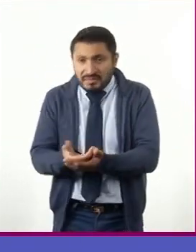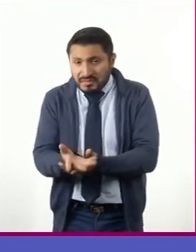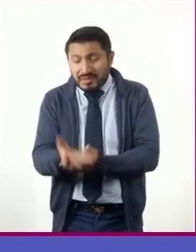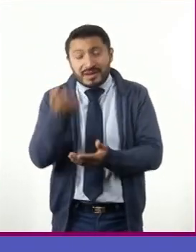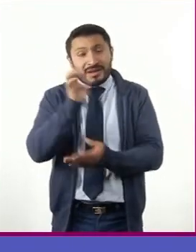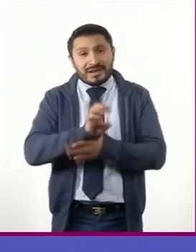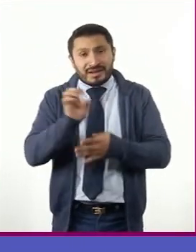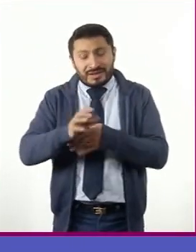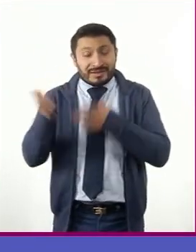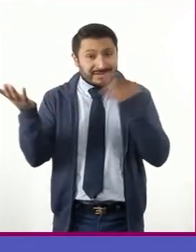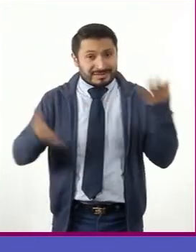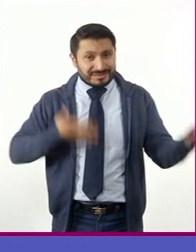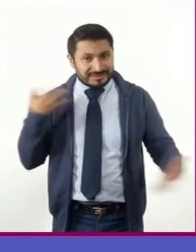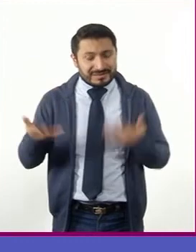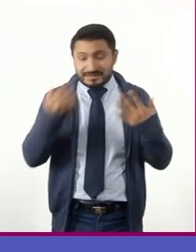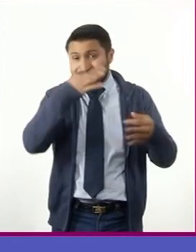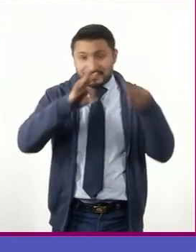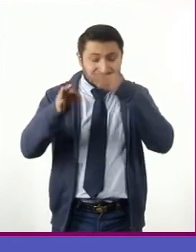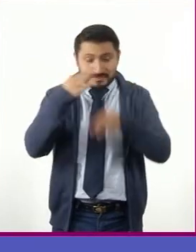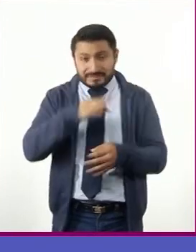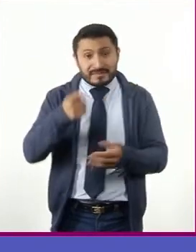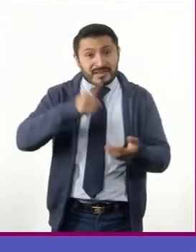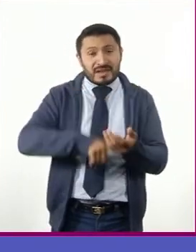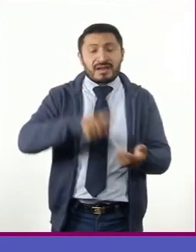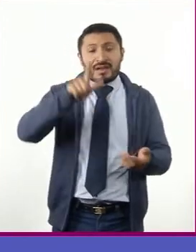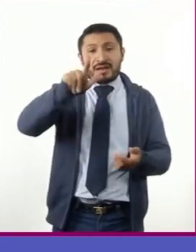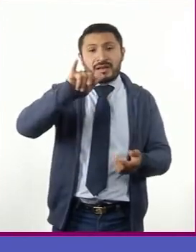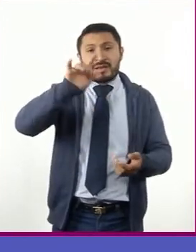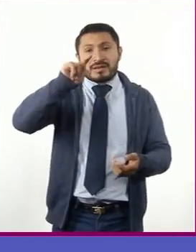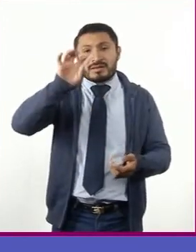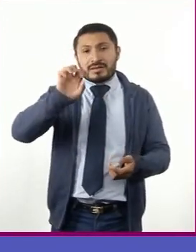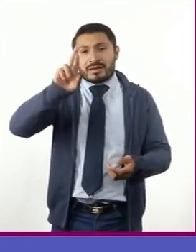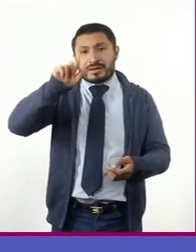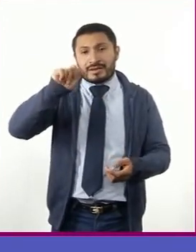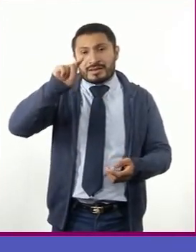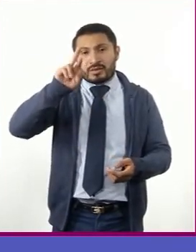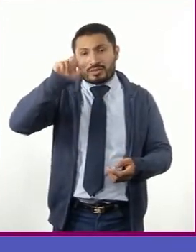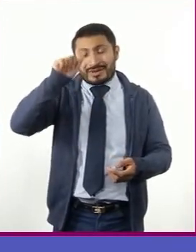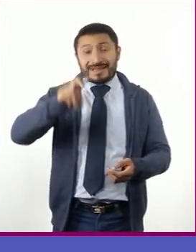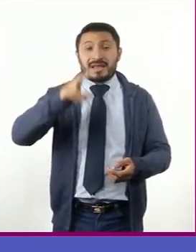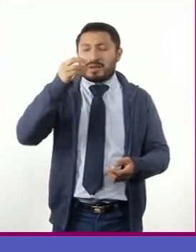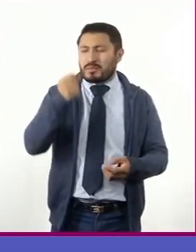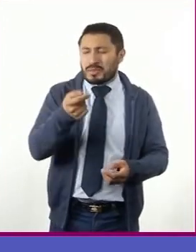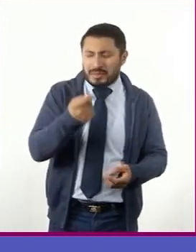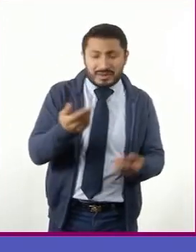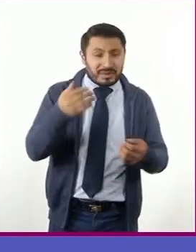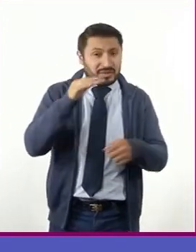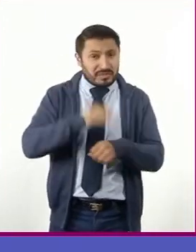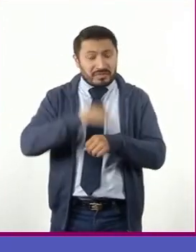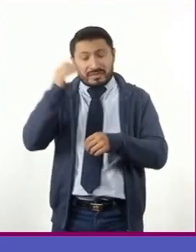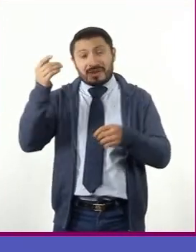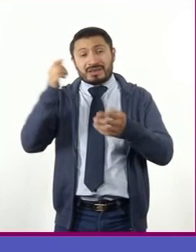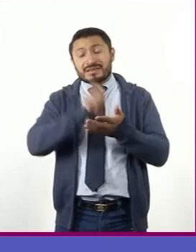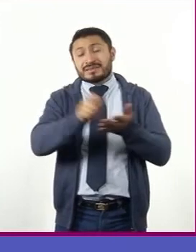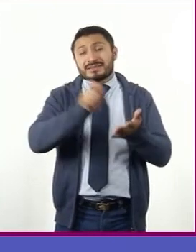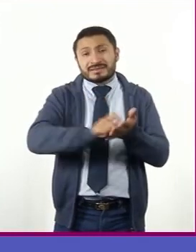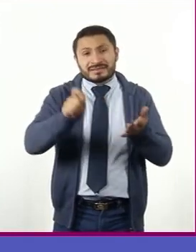celebración. No tanto en la literatura, como más bien en textos de índole cronístico o de textos